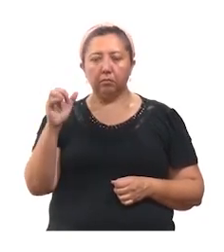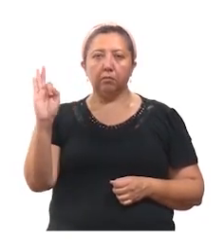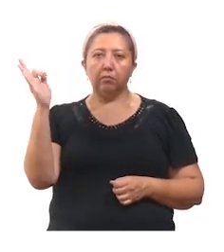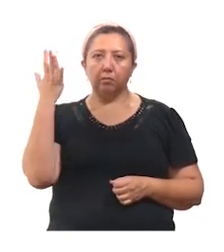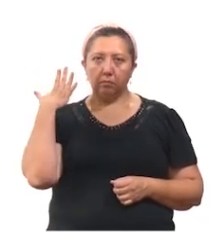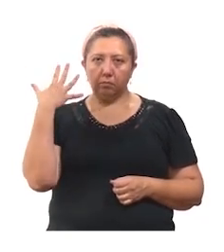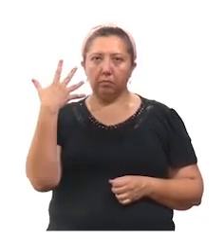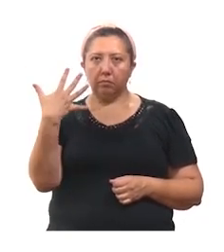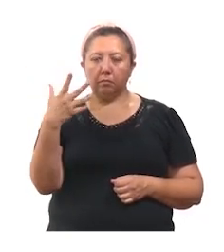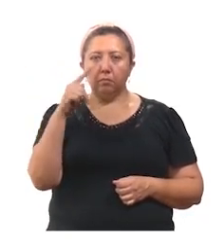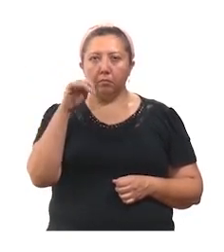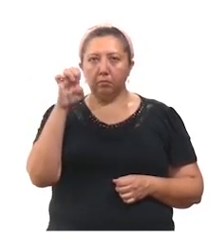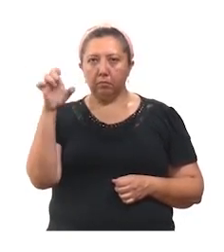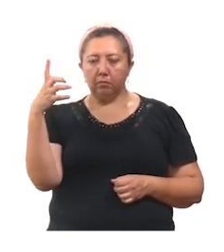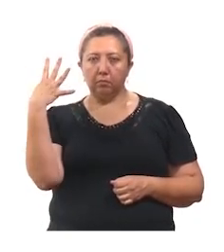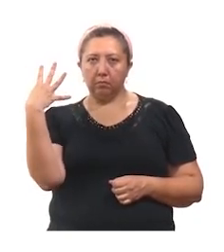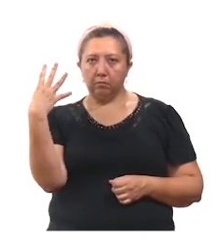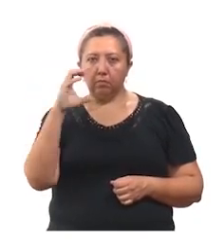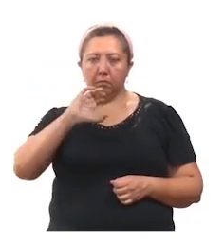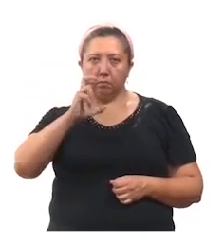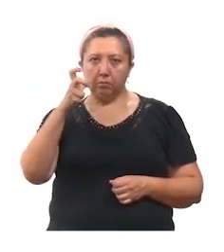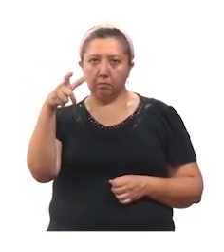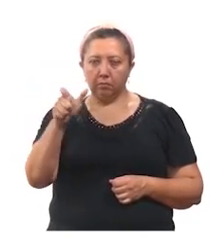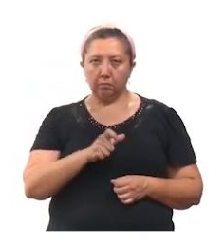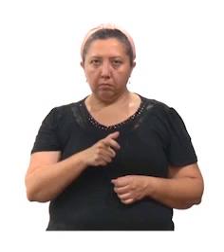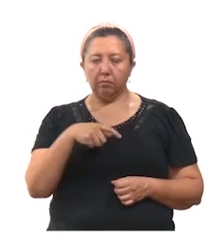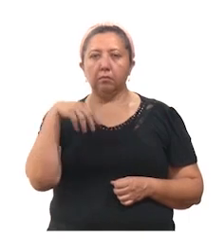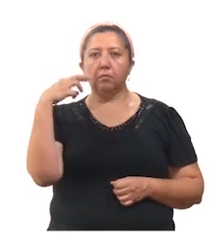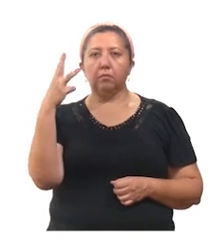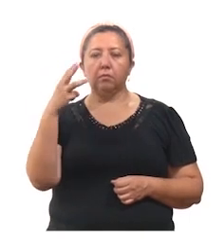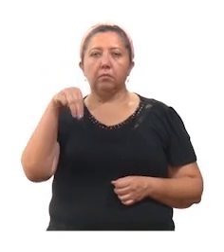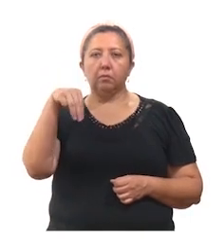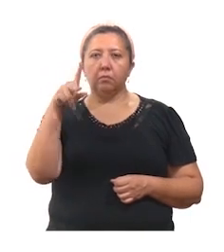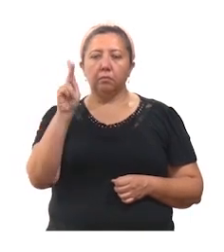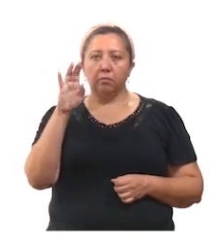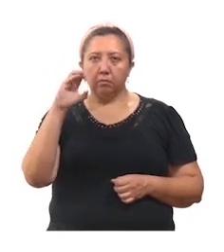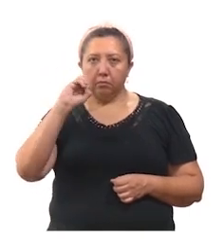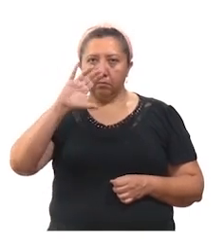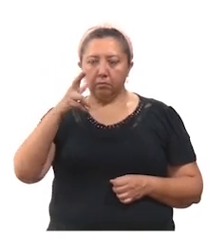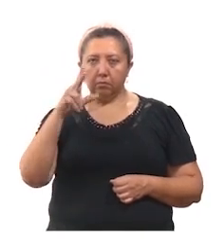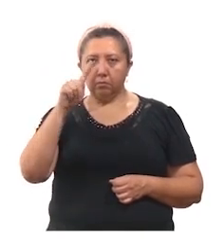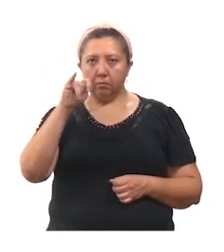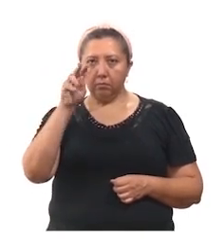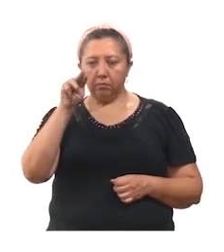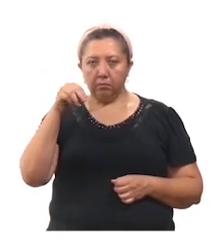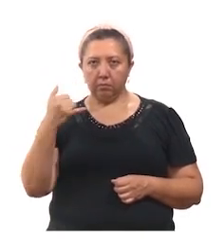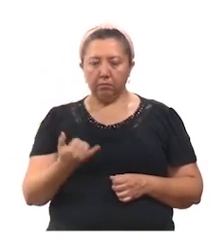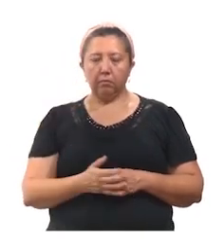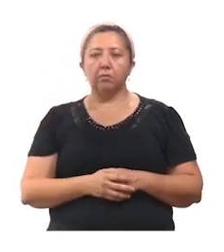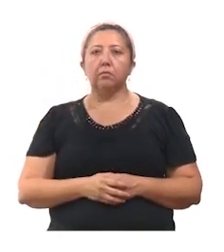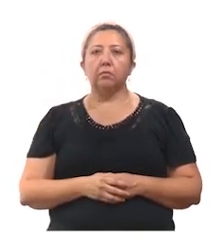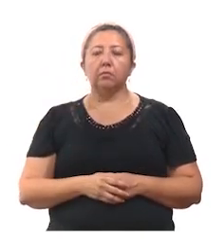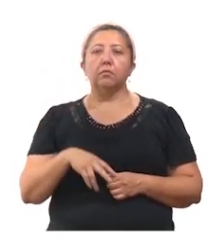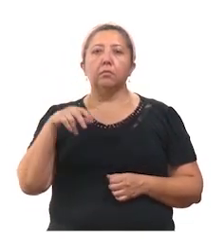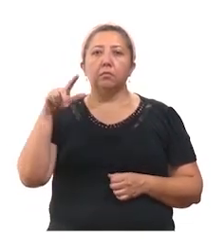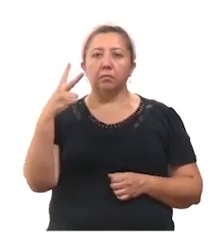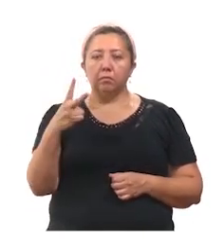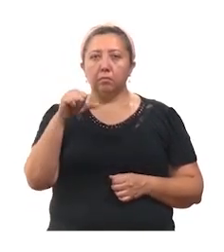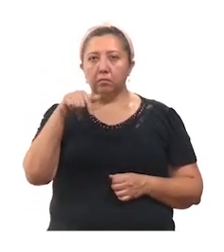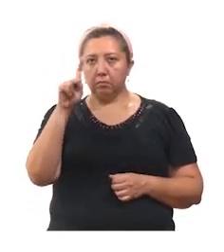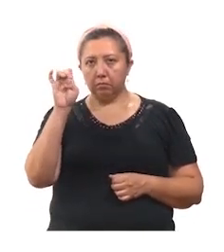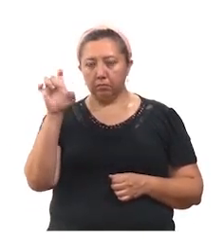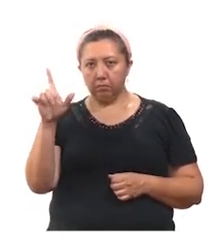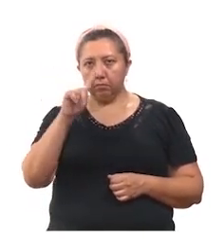foráneos, 5 en Ticul, 4 en Chemash, 3 en Mocochá, Motul, Timucuy y Tinum, 2 en